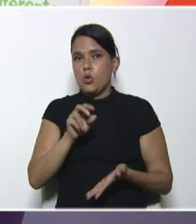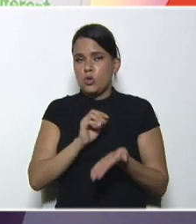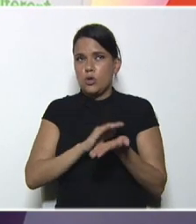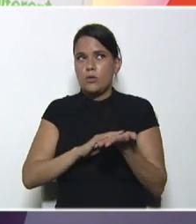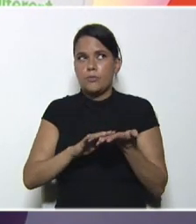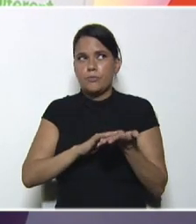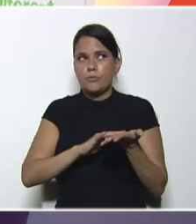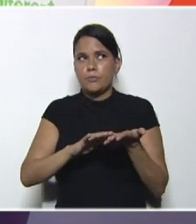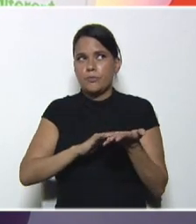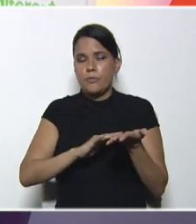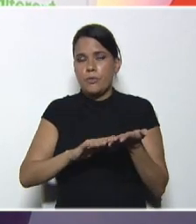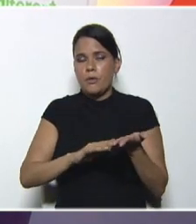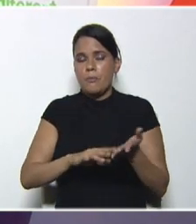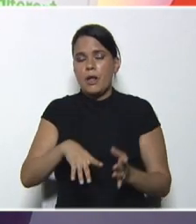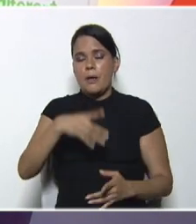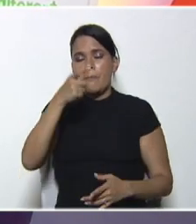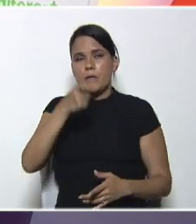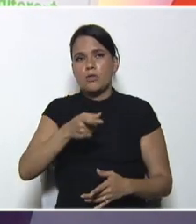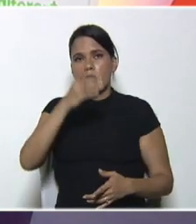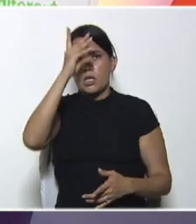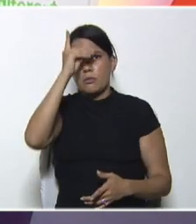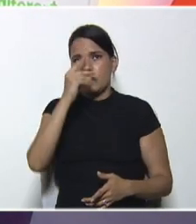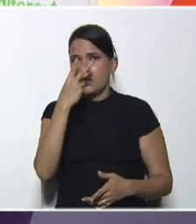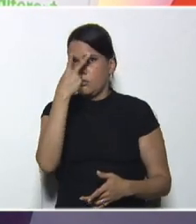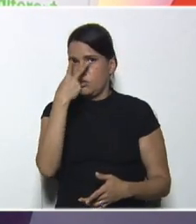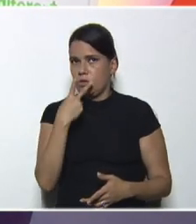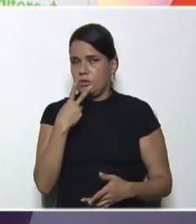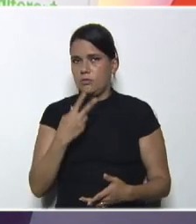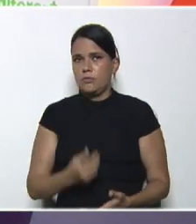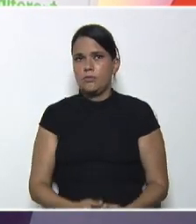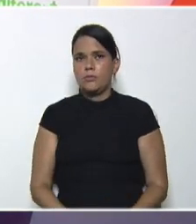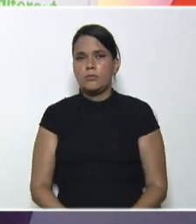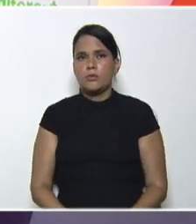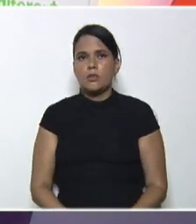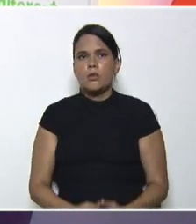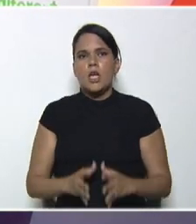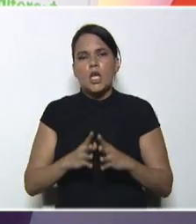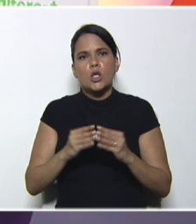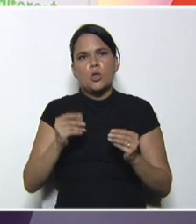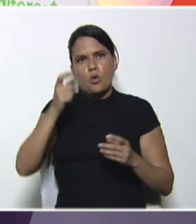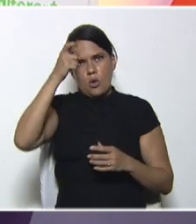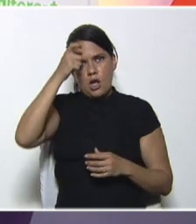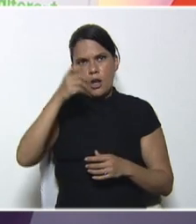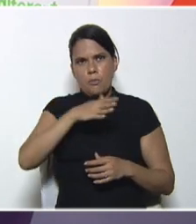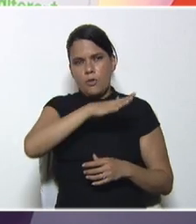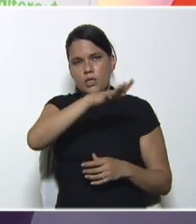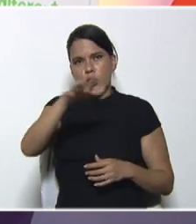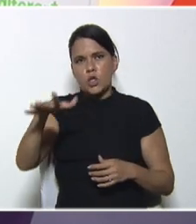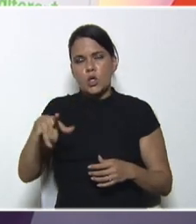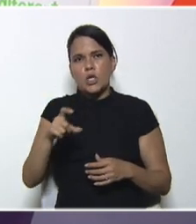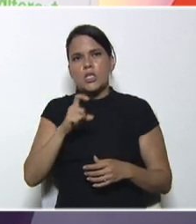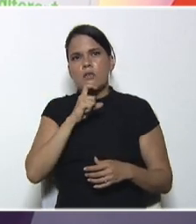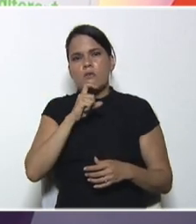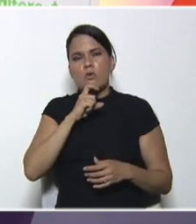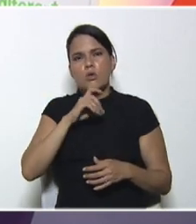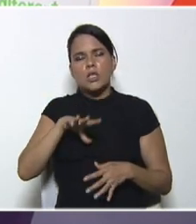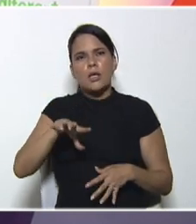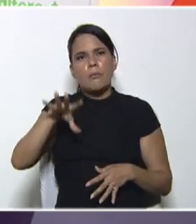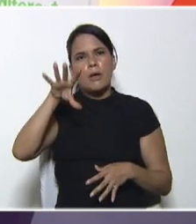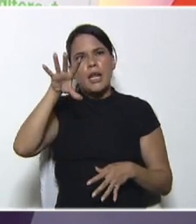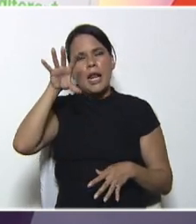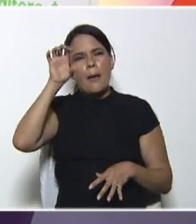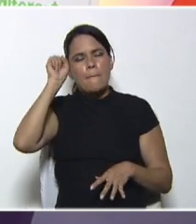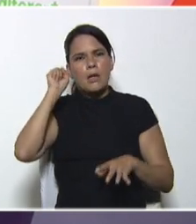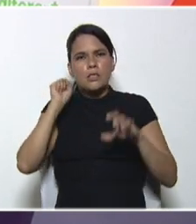regleta para nuestra población con deficiencias visuales. Para toda la población con dificultades para el aprendizaje, es necesario